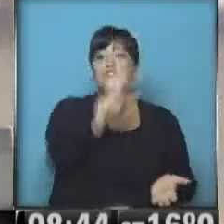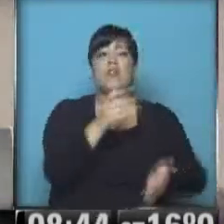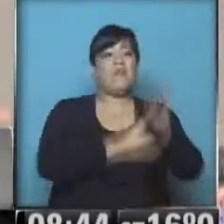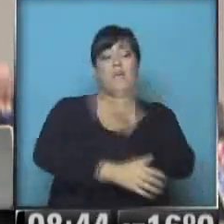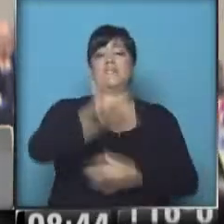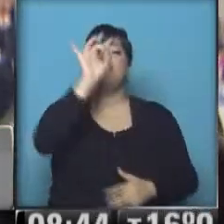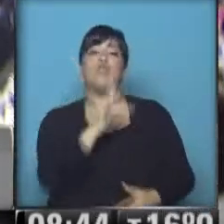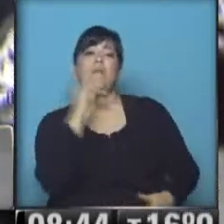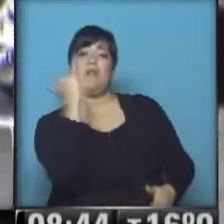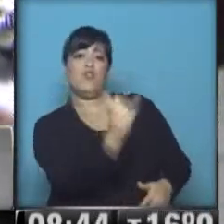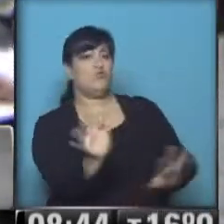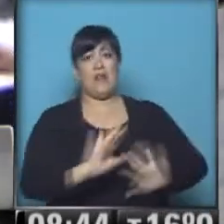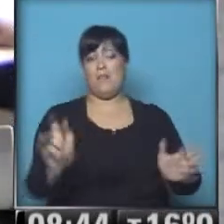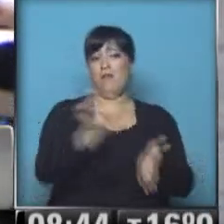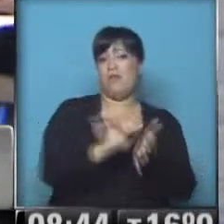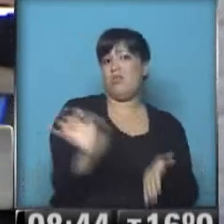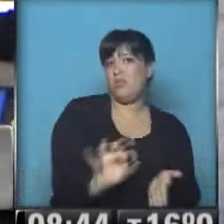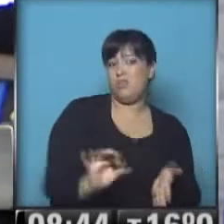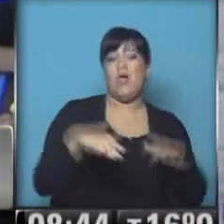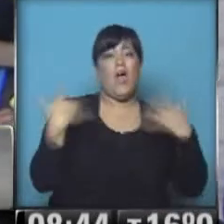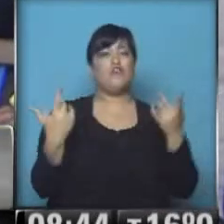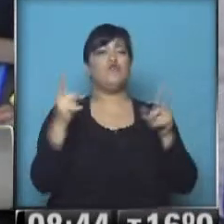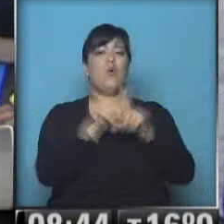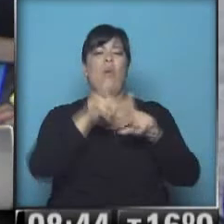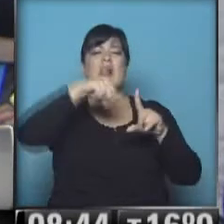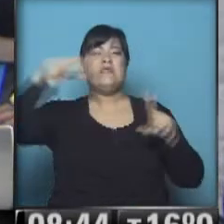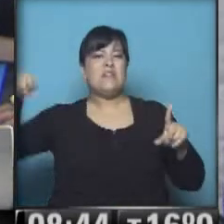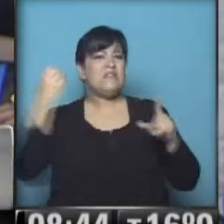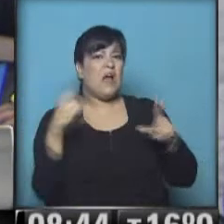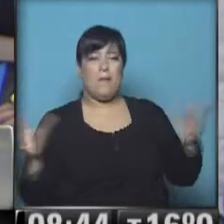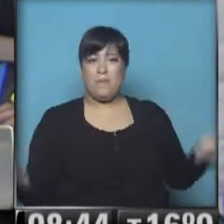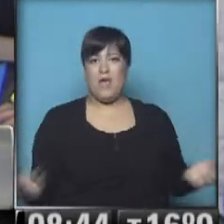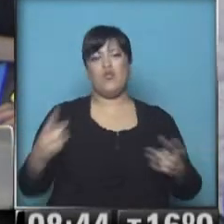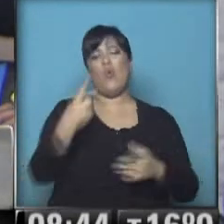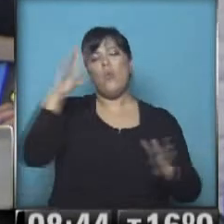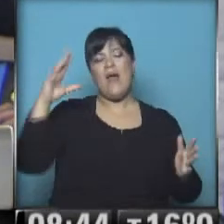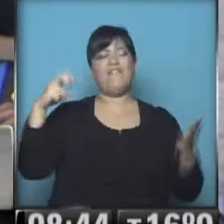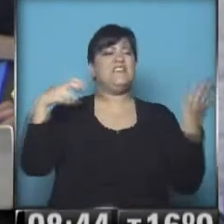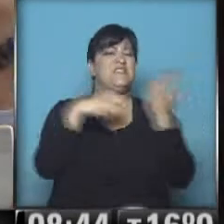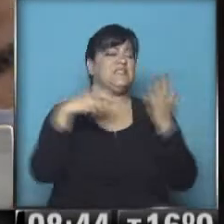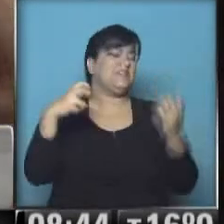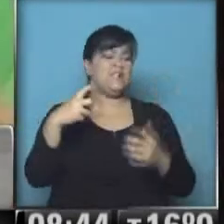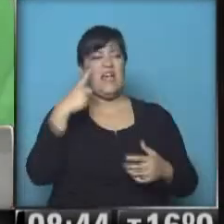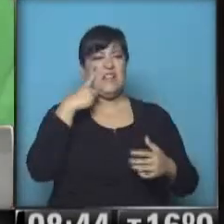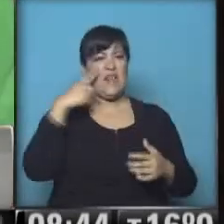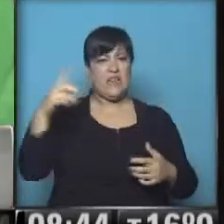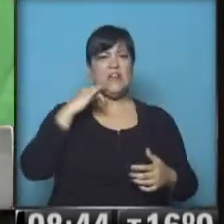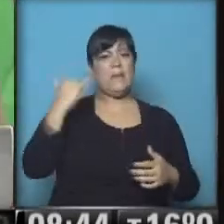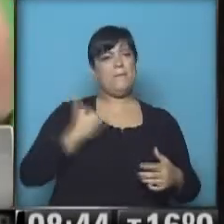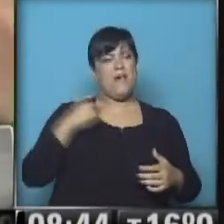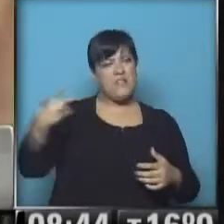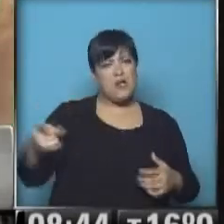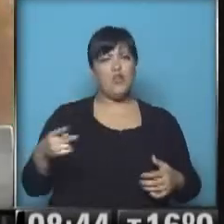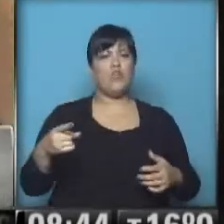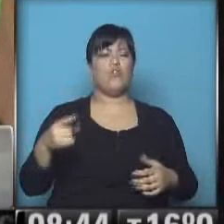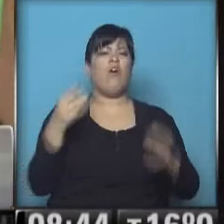denunciar, ¿ves? Entonces el dato estadístico se pierde. Un alcalde a mí me dijo una vez, antes del 2004, dice, ¿qué